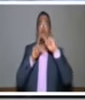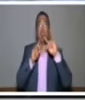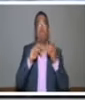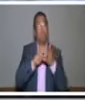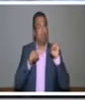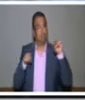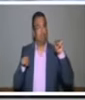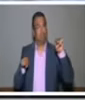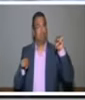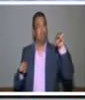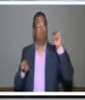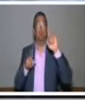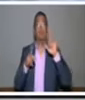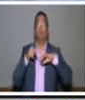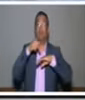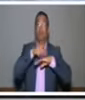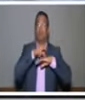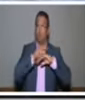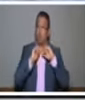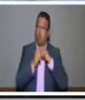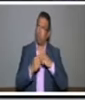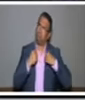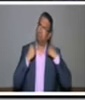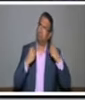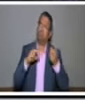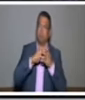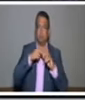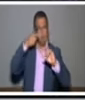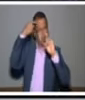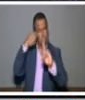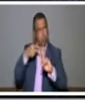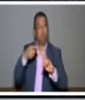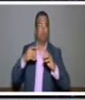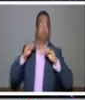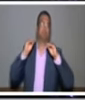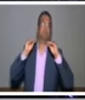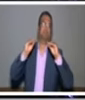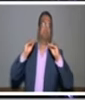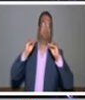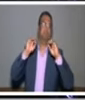para el fortalecimiento de nuestro país está en la educación.